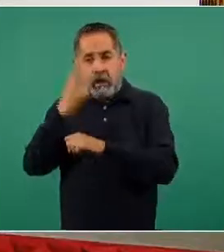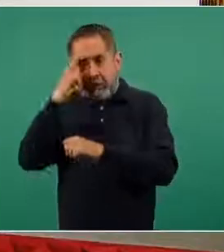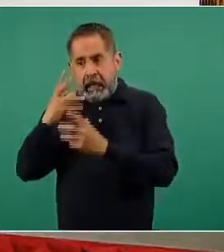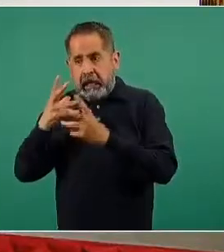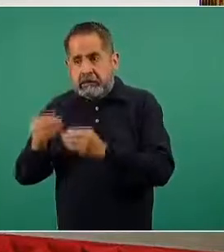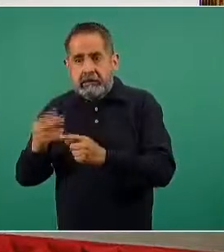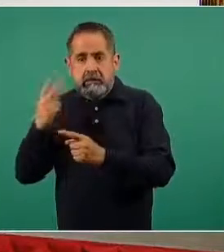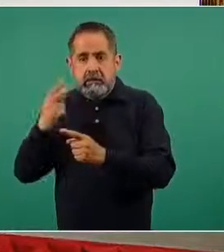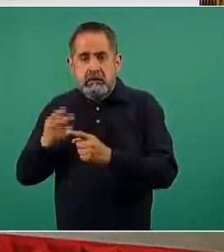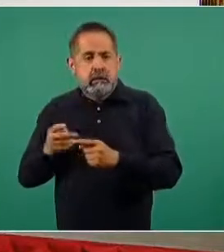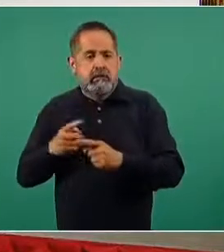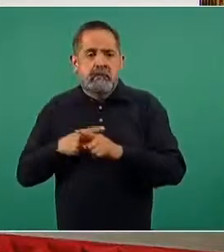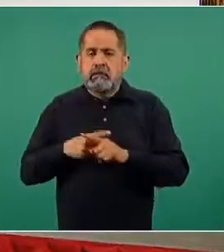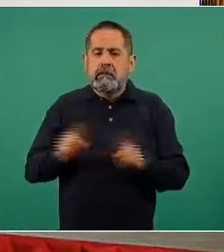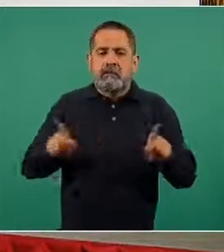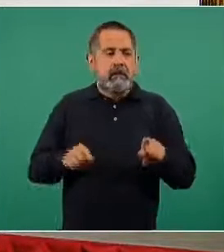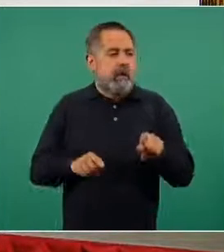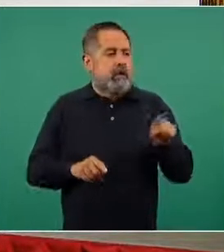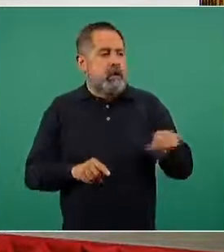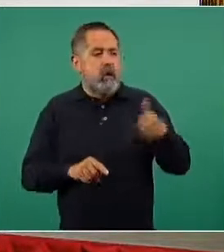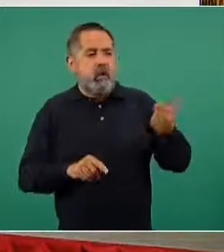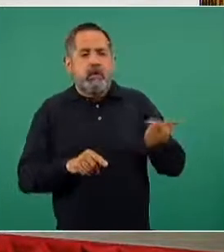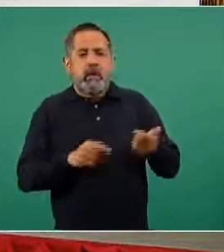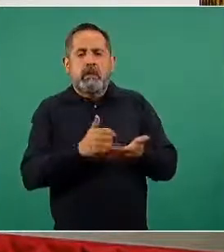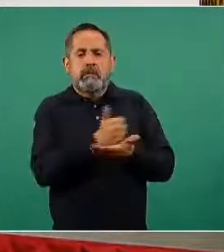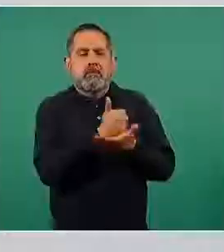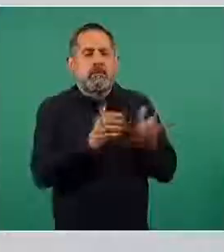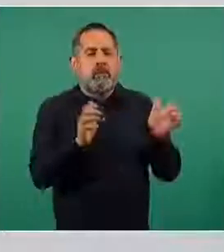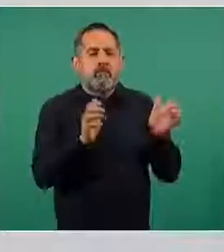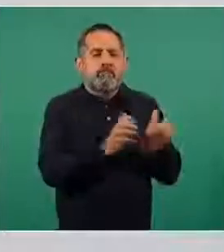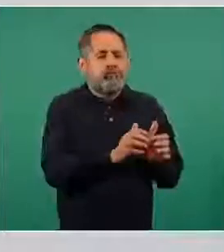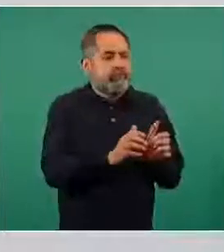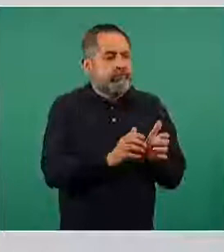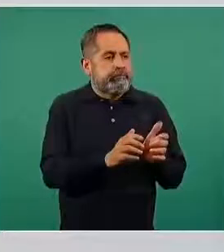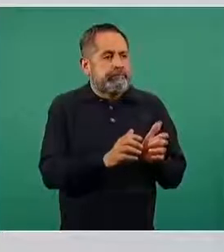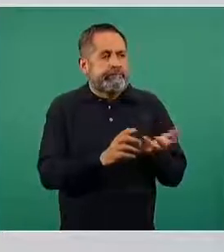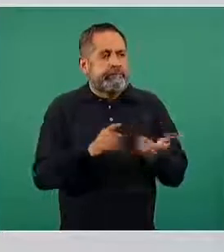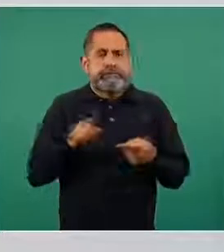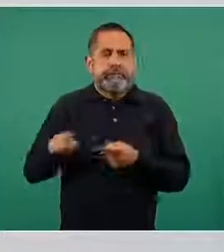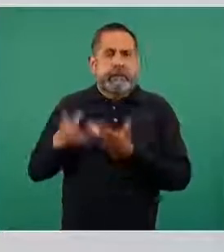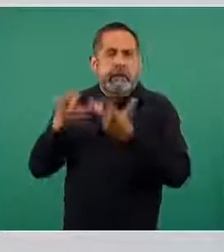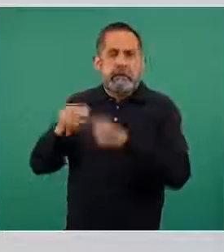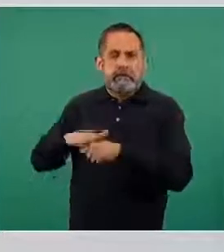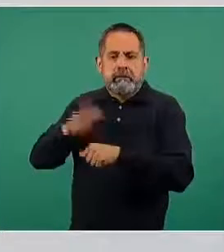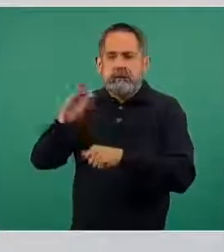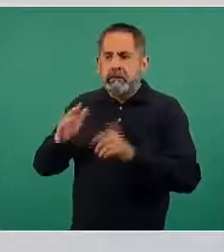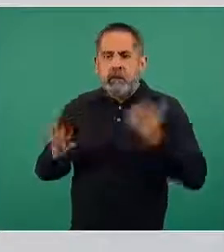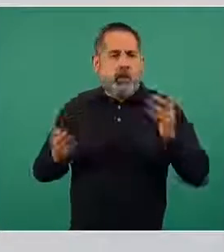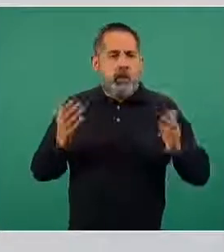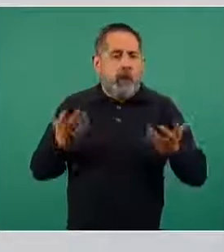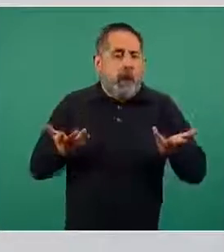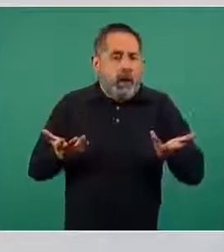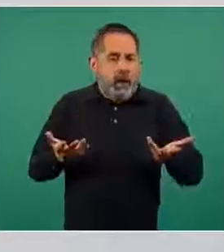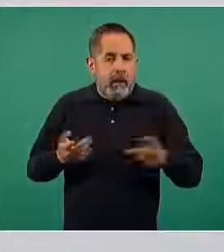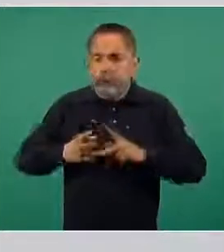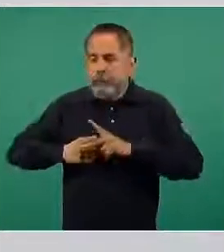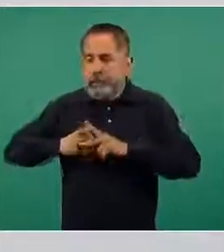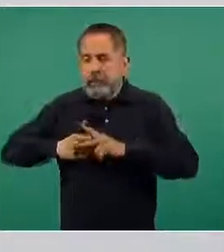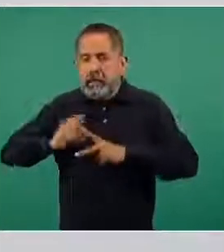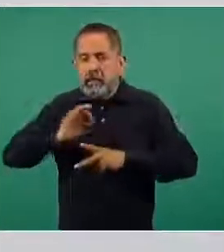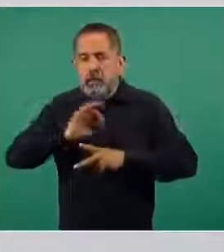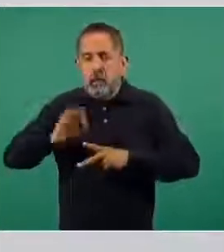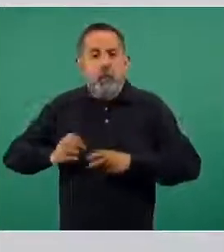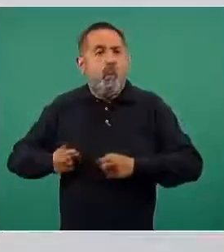Veracruz, etcétera, pues van a tener siempre muchos más casos que otras entidades, pero entonces es la tasa la que nos permite en su